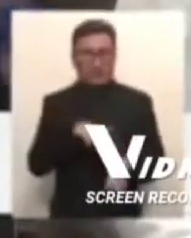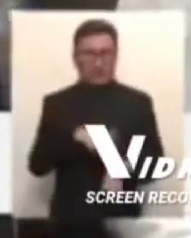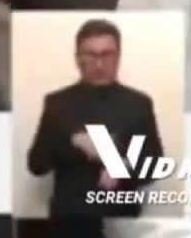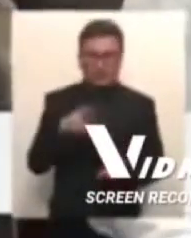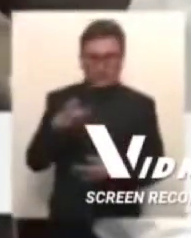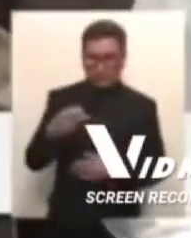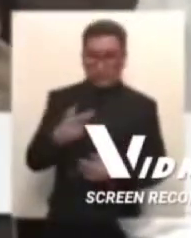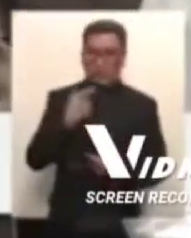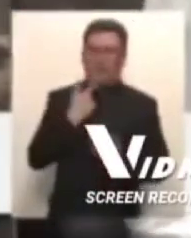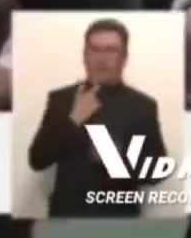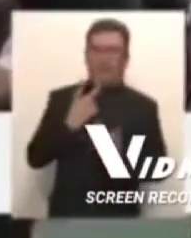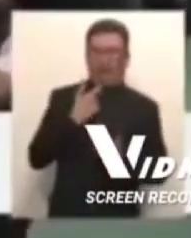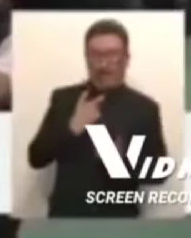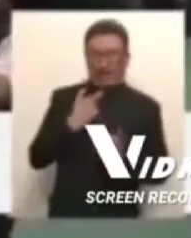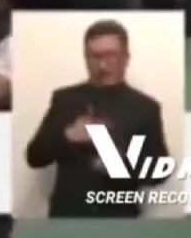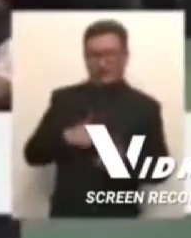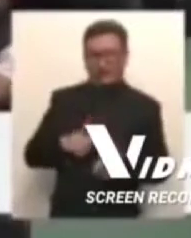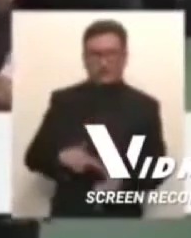decirle,